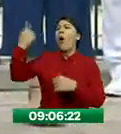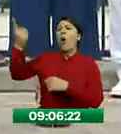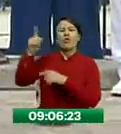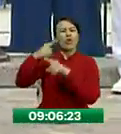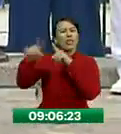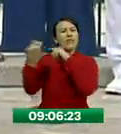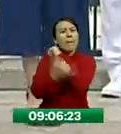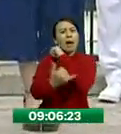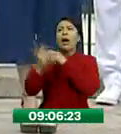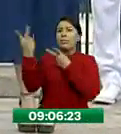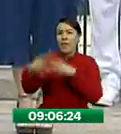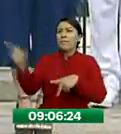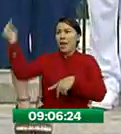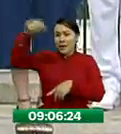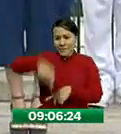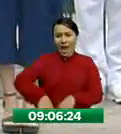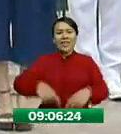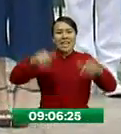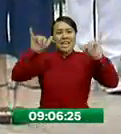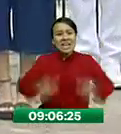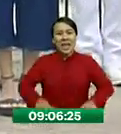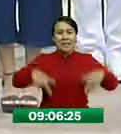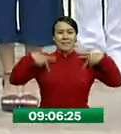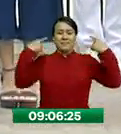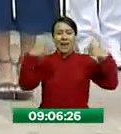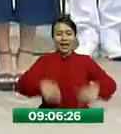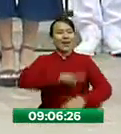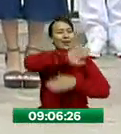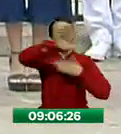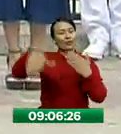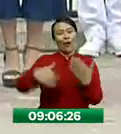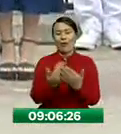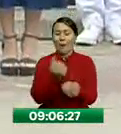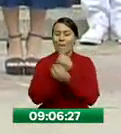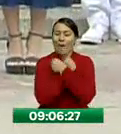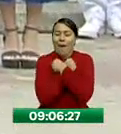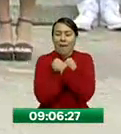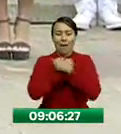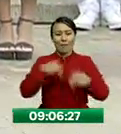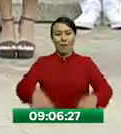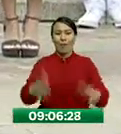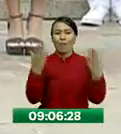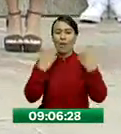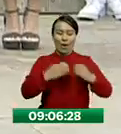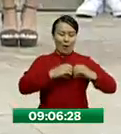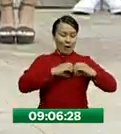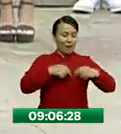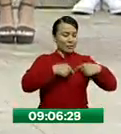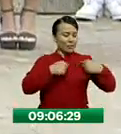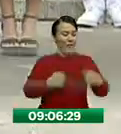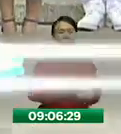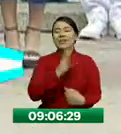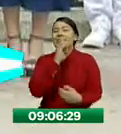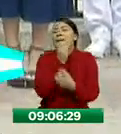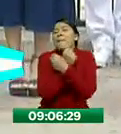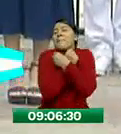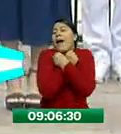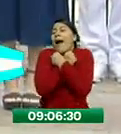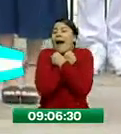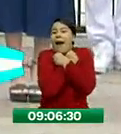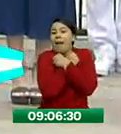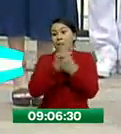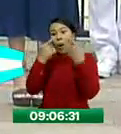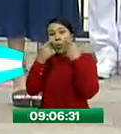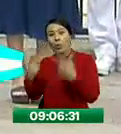Todos los nacidos aquí somos guayaquileños y lo único que tenemos que hacer siempre es amar a